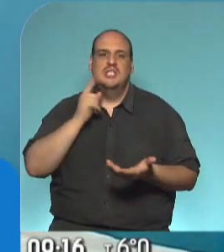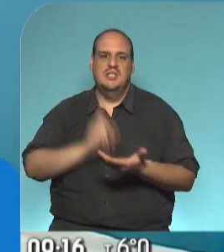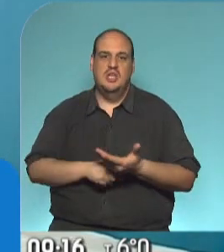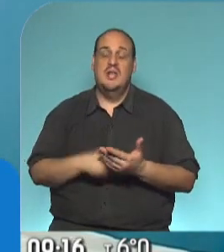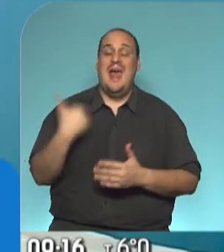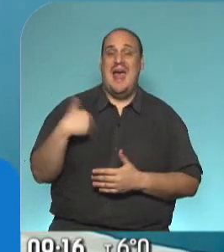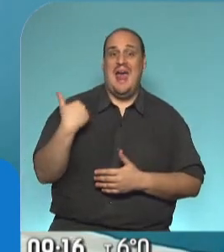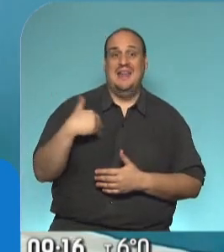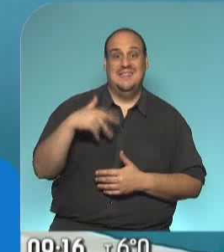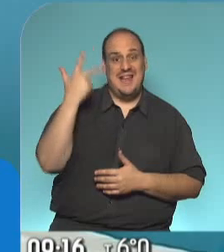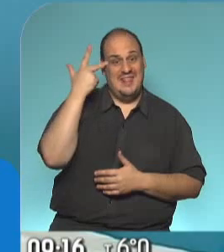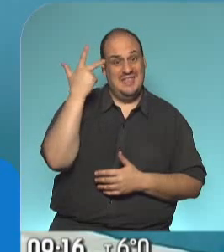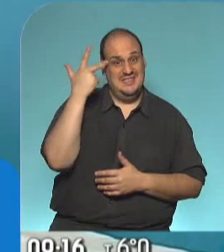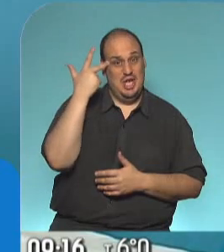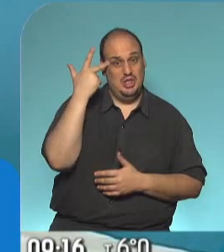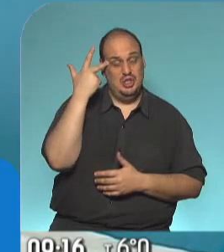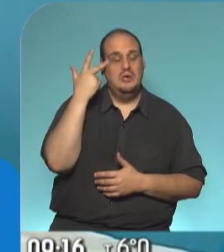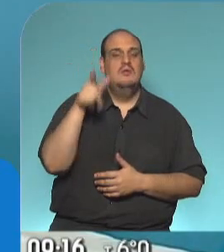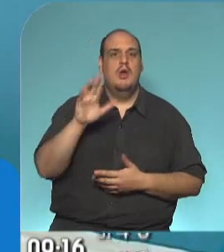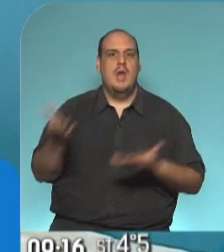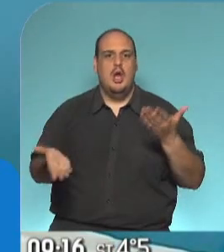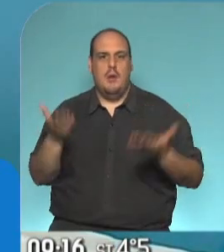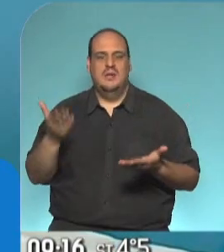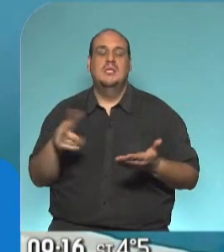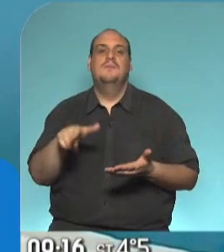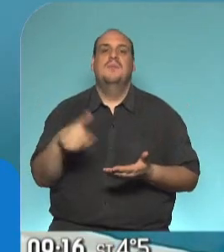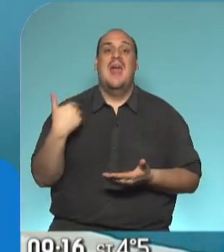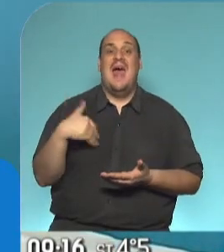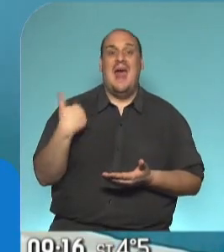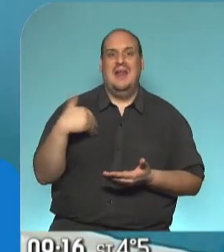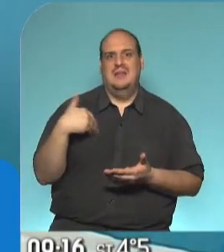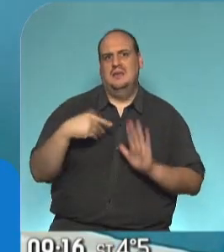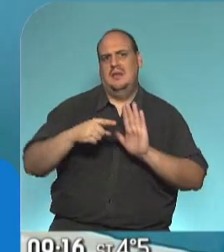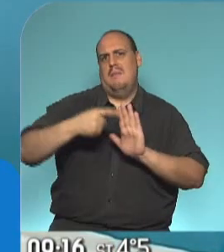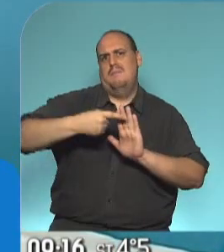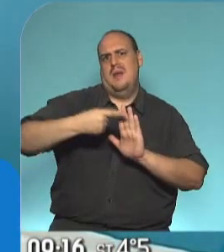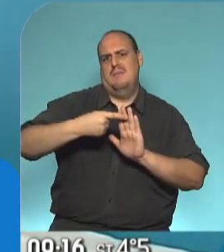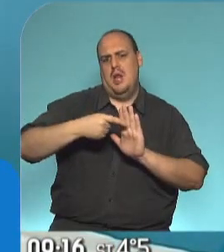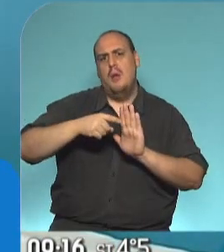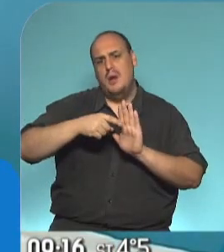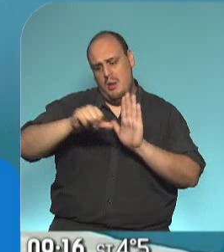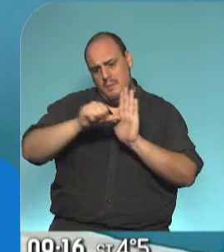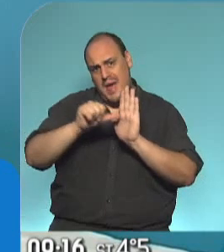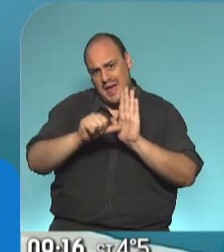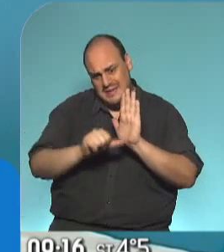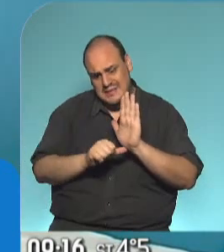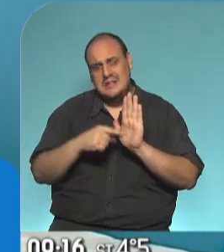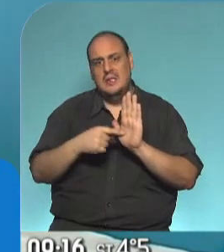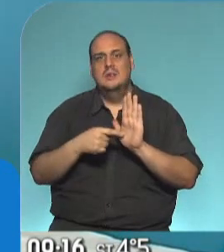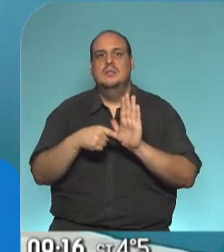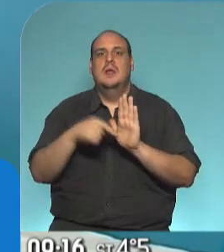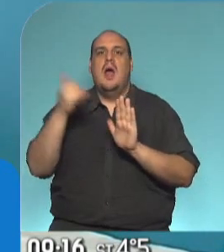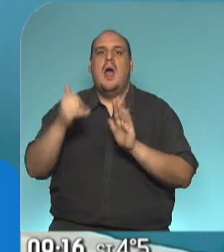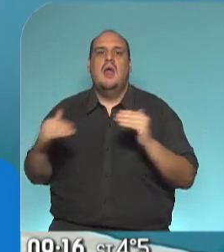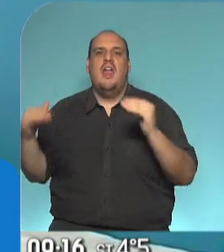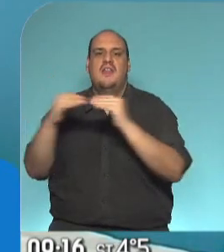en cambio 18, para mostrar esta equivalencia, y la Argentina está por encima de países que estructuralmente, por supuesto, tienen una equidad mayor,